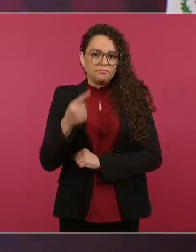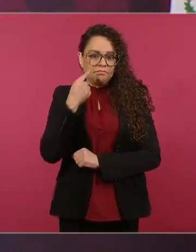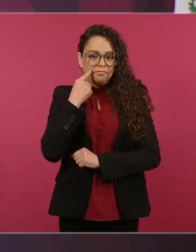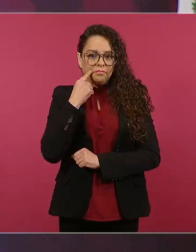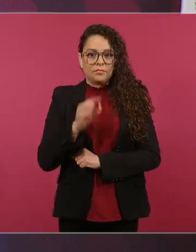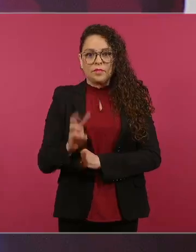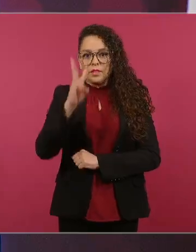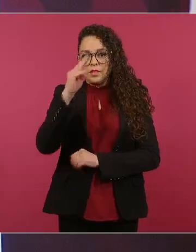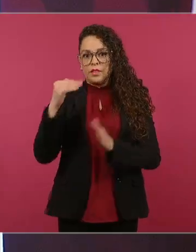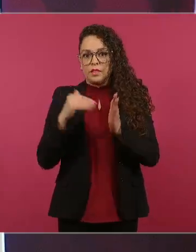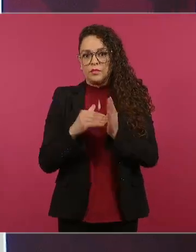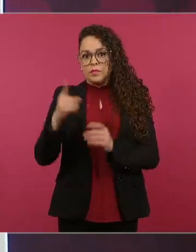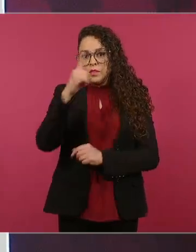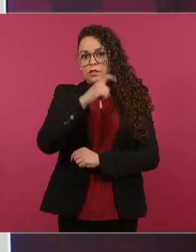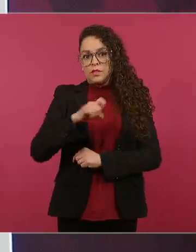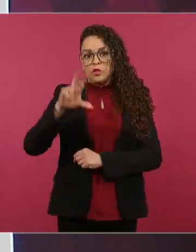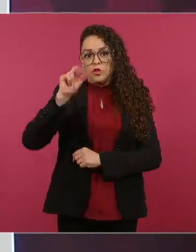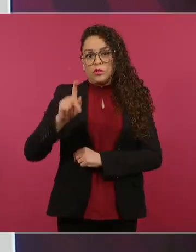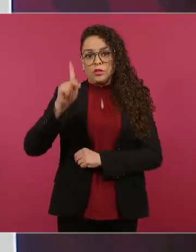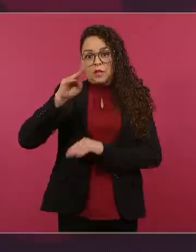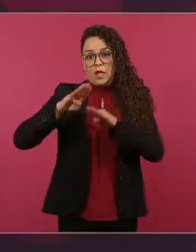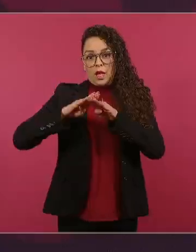3.180 kilómetros de frontera